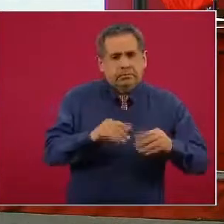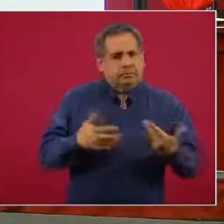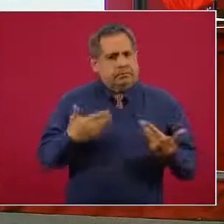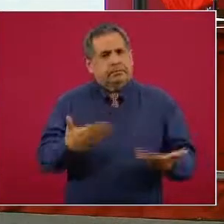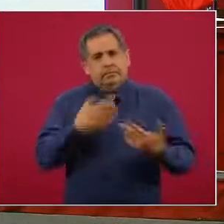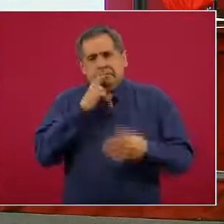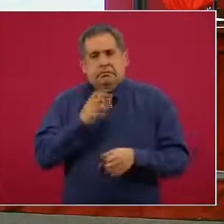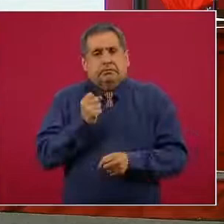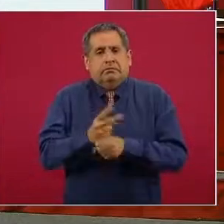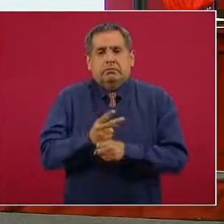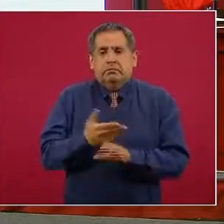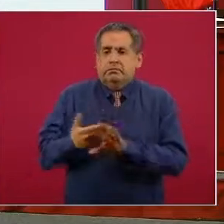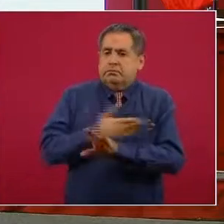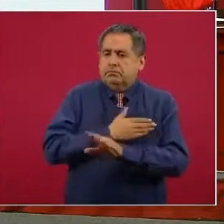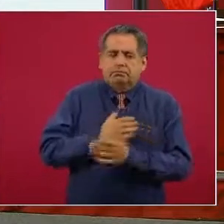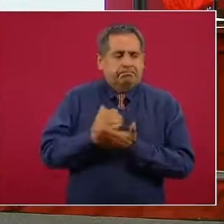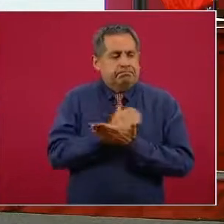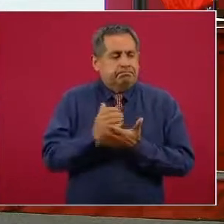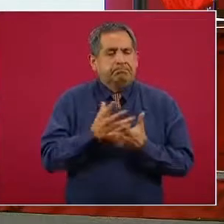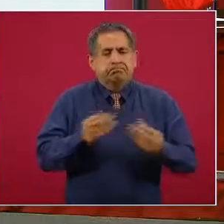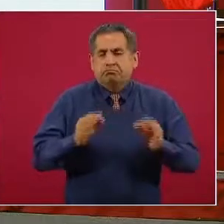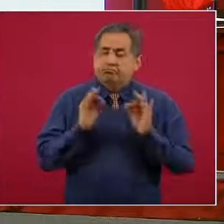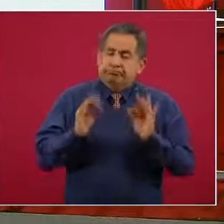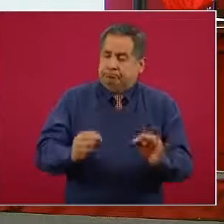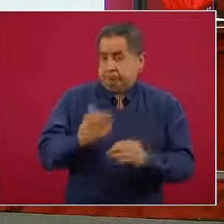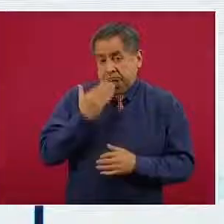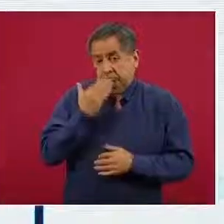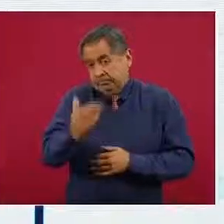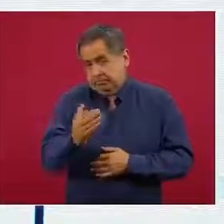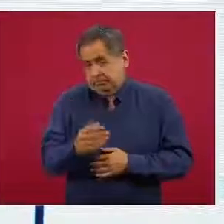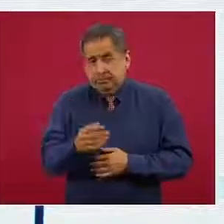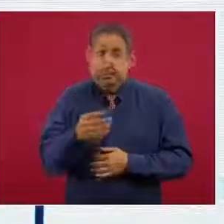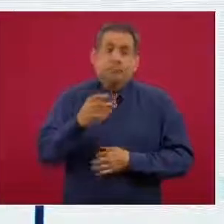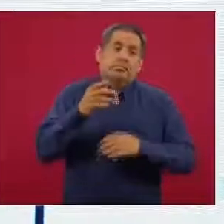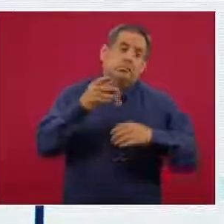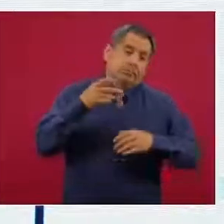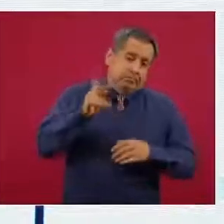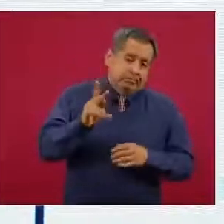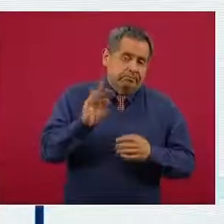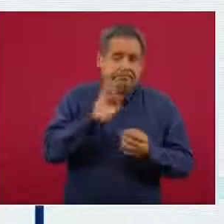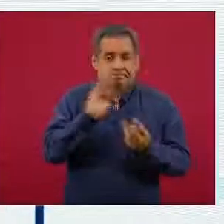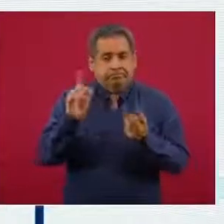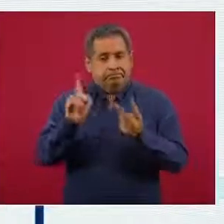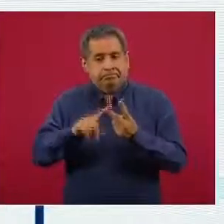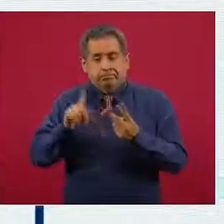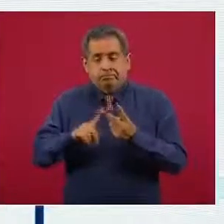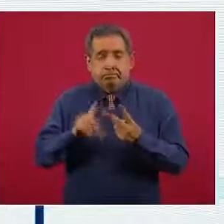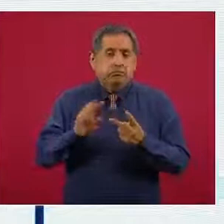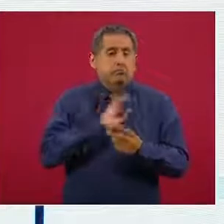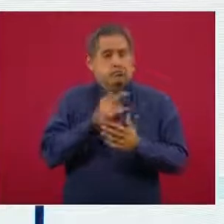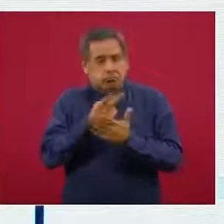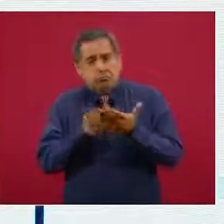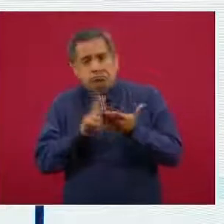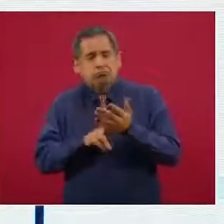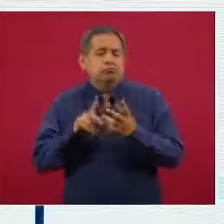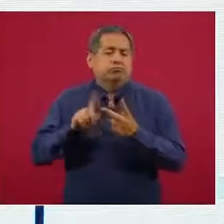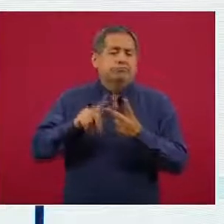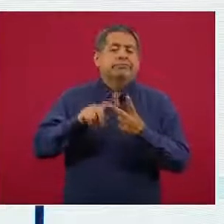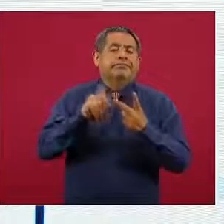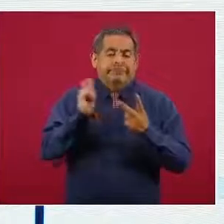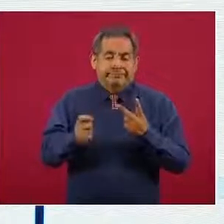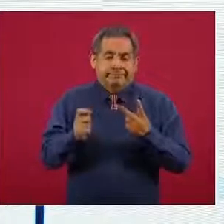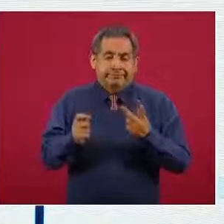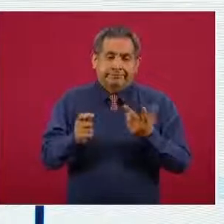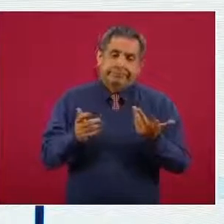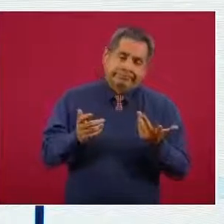más tempranamente. Pero no perdamos de vista que también, y no son mutuamente excluyentes, puede